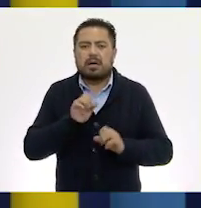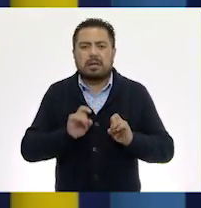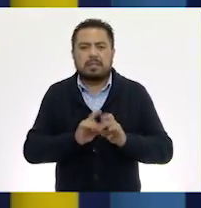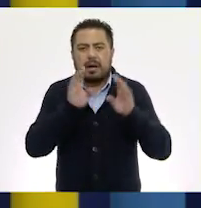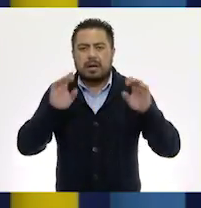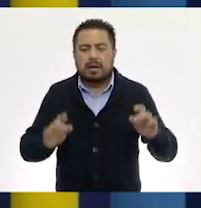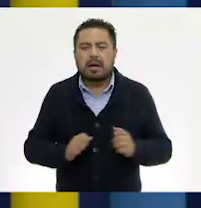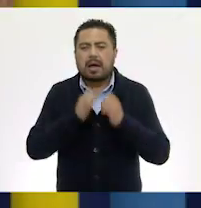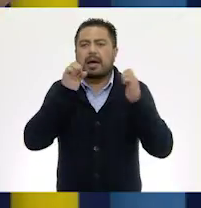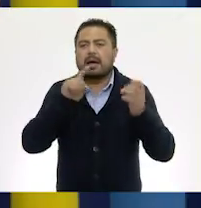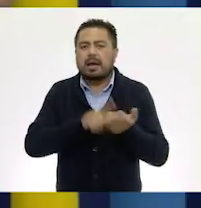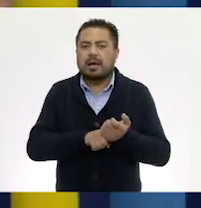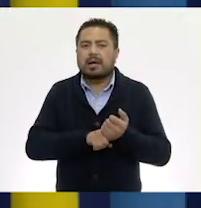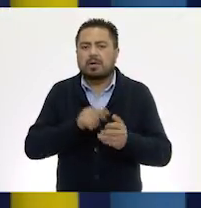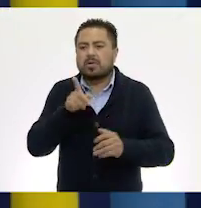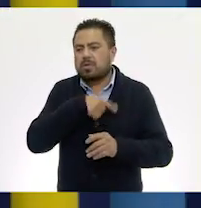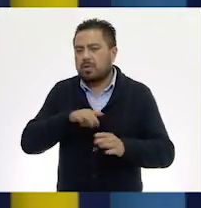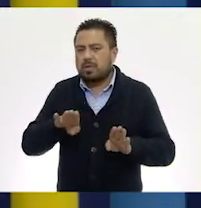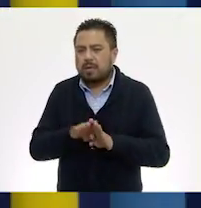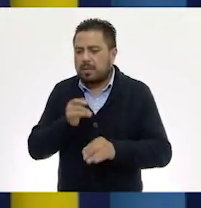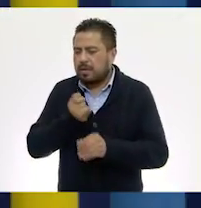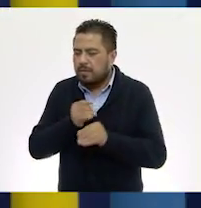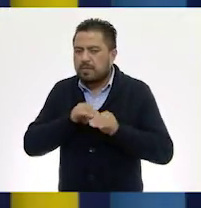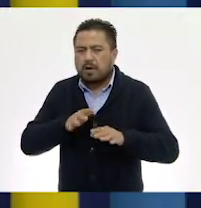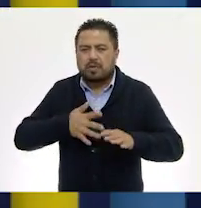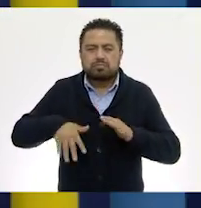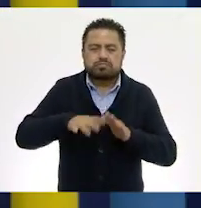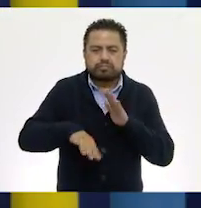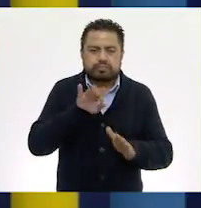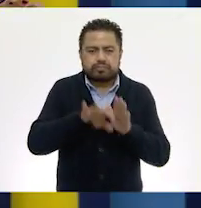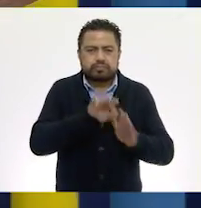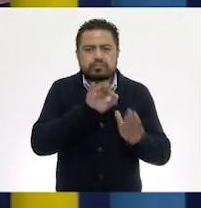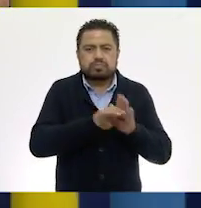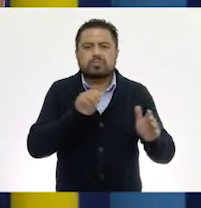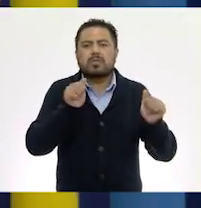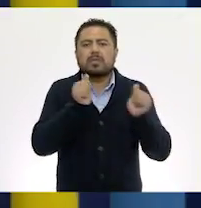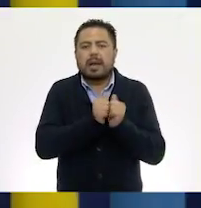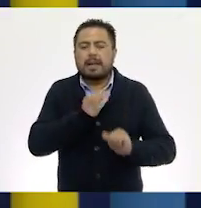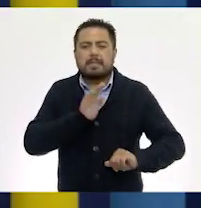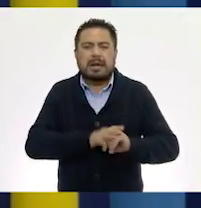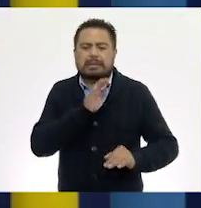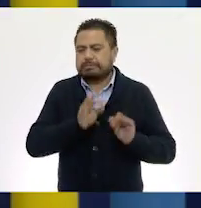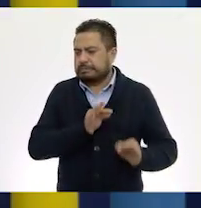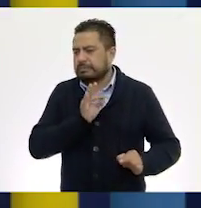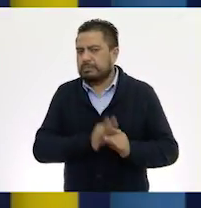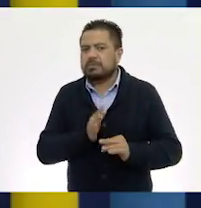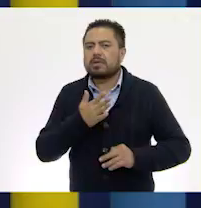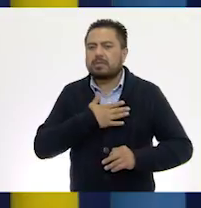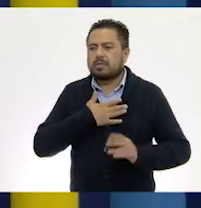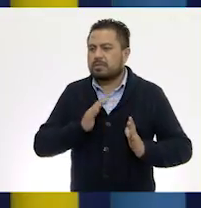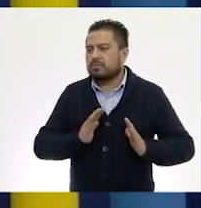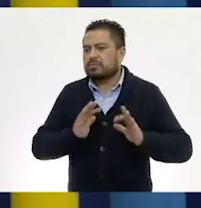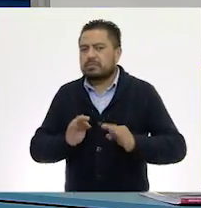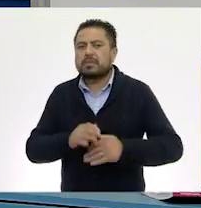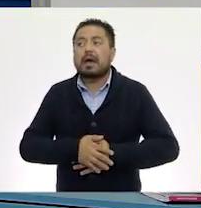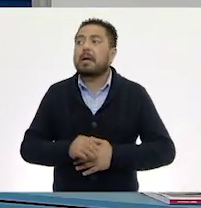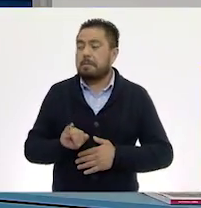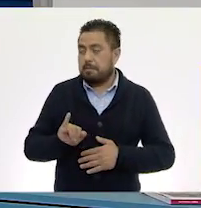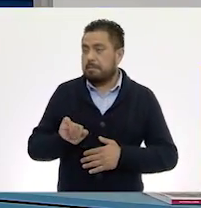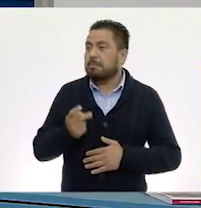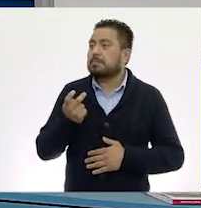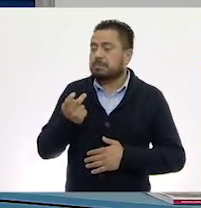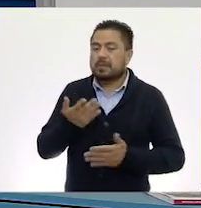prevenir navegando entre el mar de información, como decías, con más certeza de nuestras fuentes.